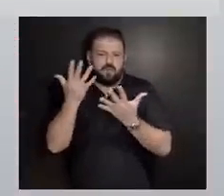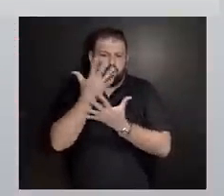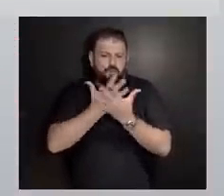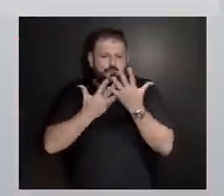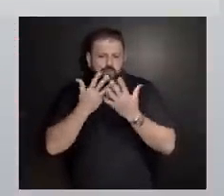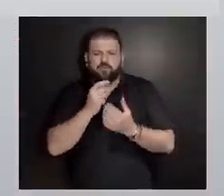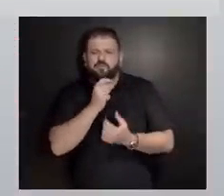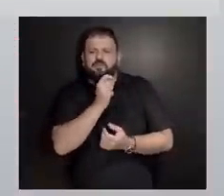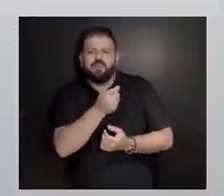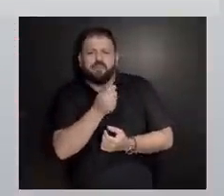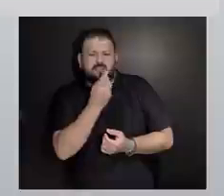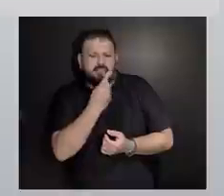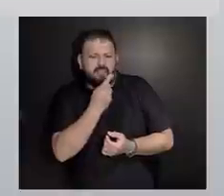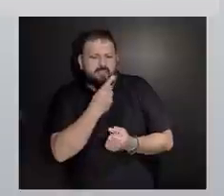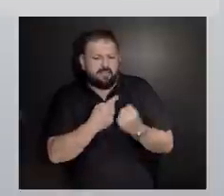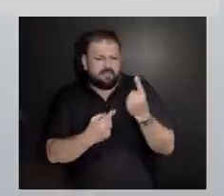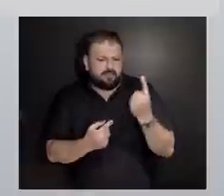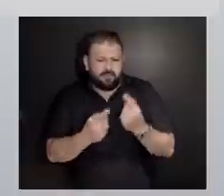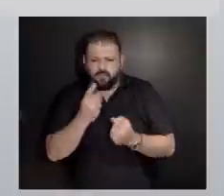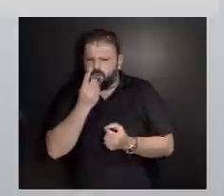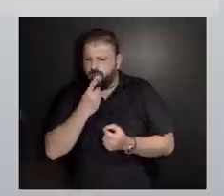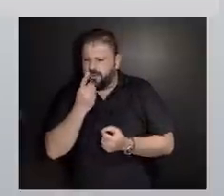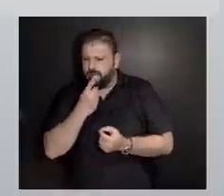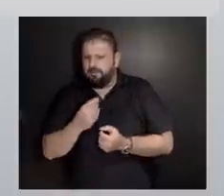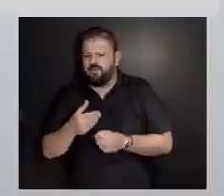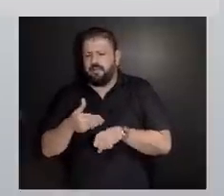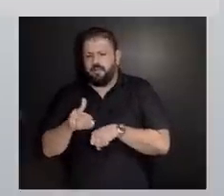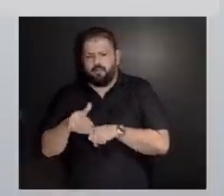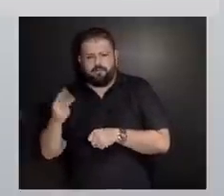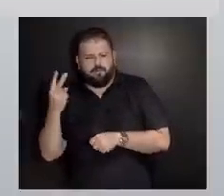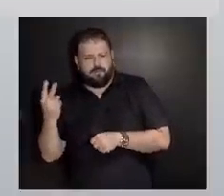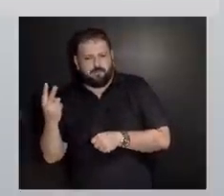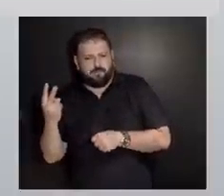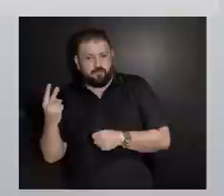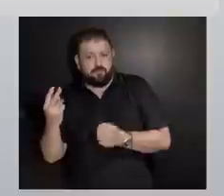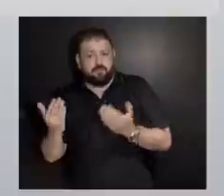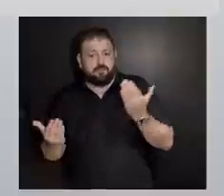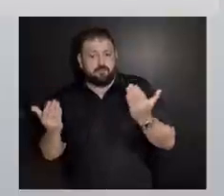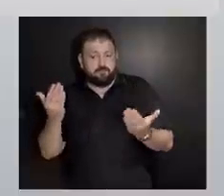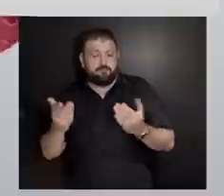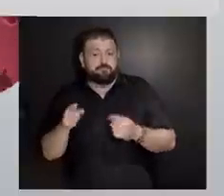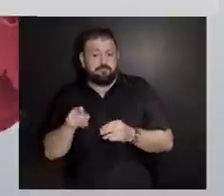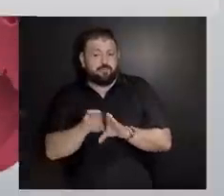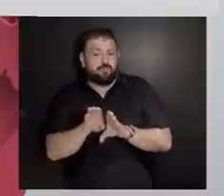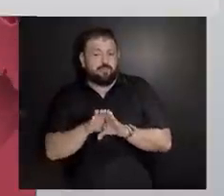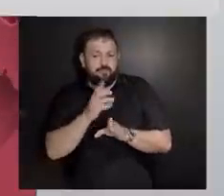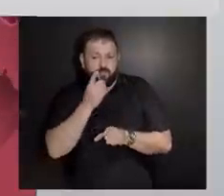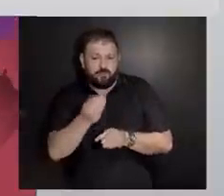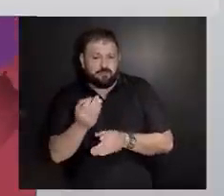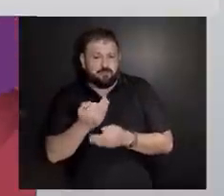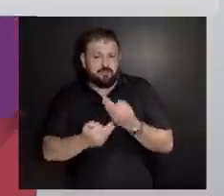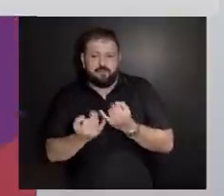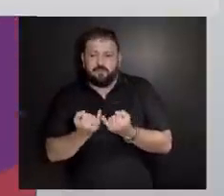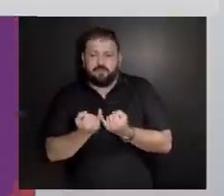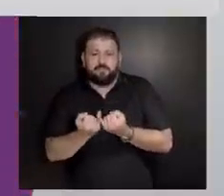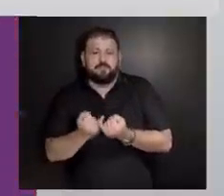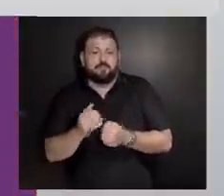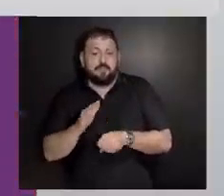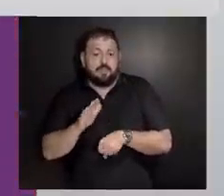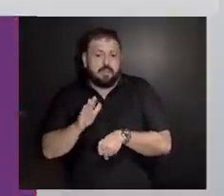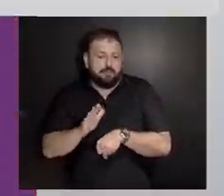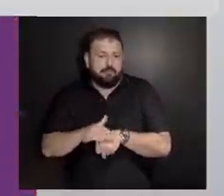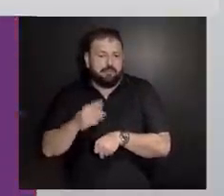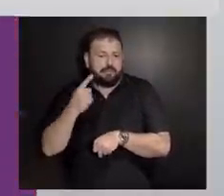es la diabetes tipo 1 y cuál es la diabetes tipo 2, ¿no? Que como bien mencionabas, la diabetes tipo 2 es la que más